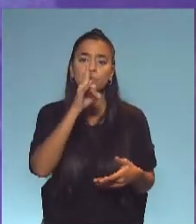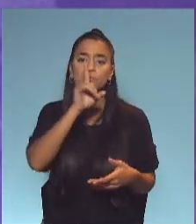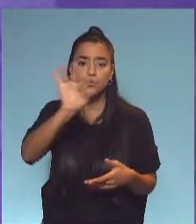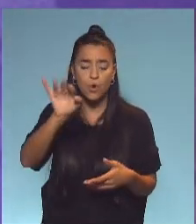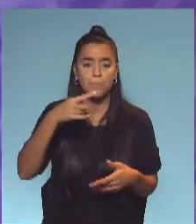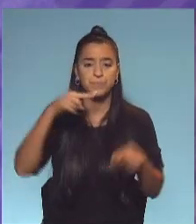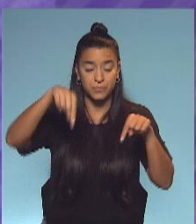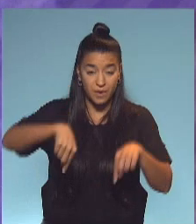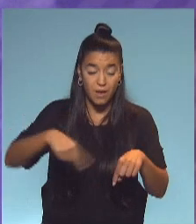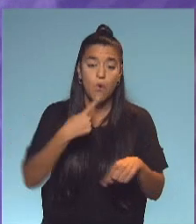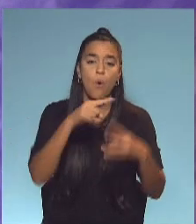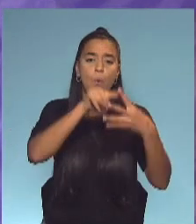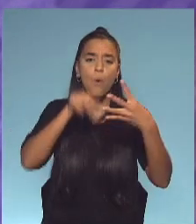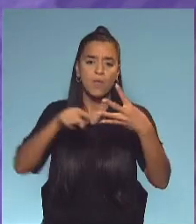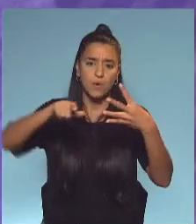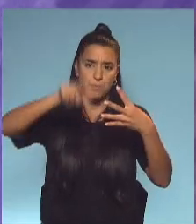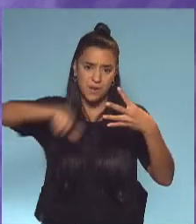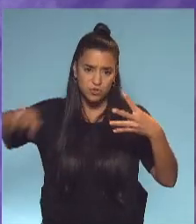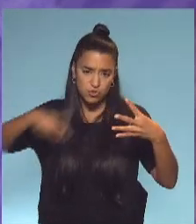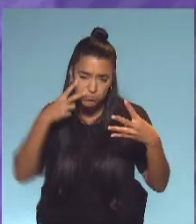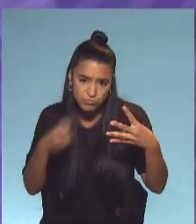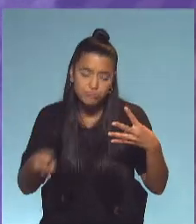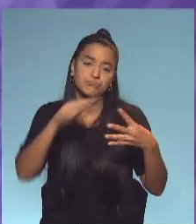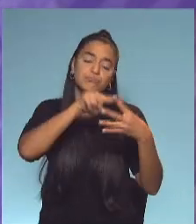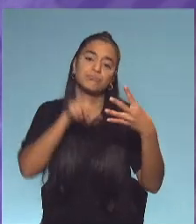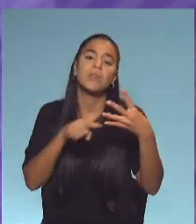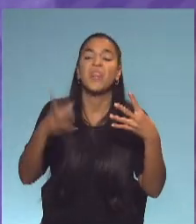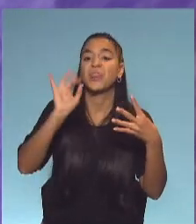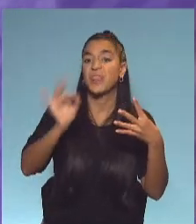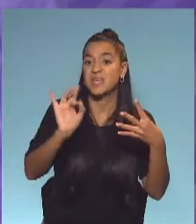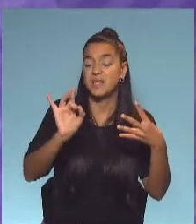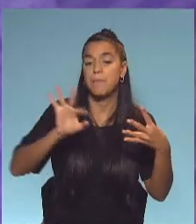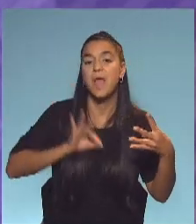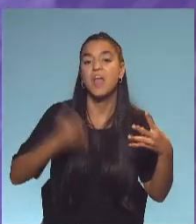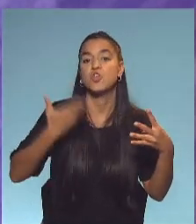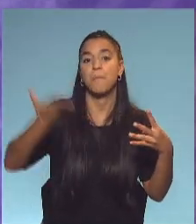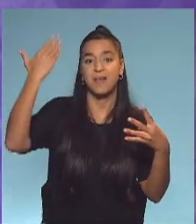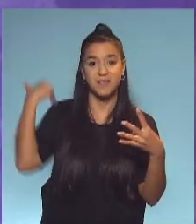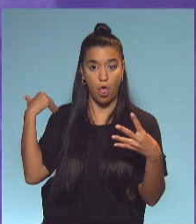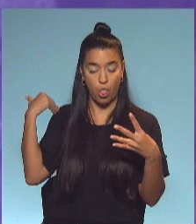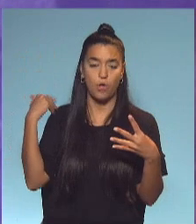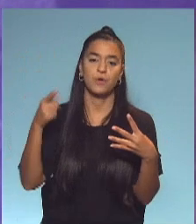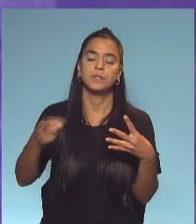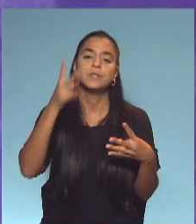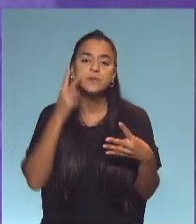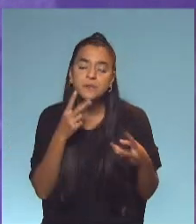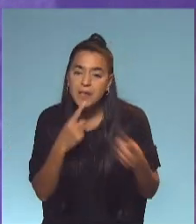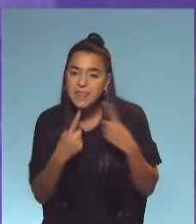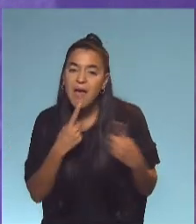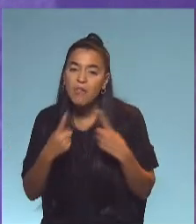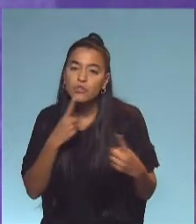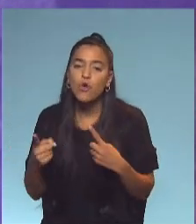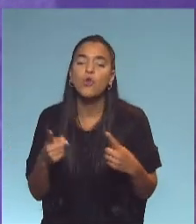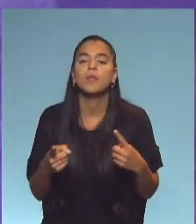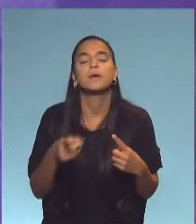Actualmente hay 4 procesados. Fueron procesados en diciembre del año pasado y la indagatoria